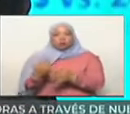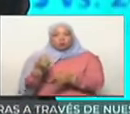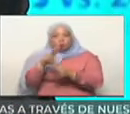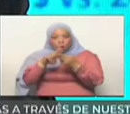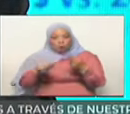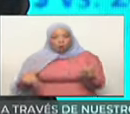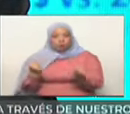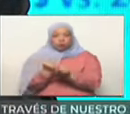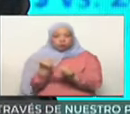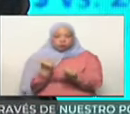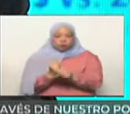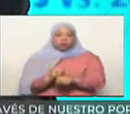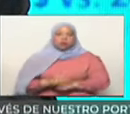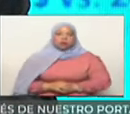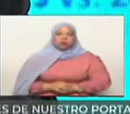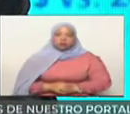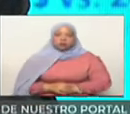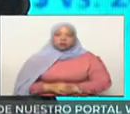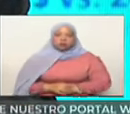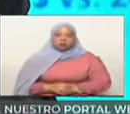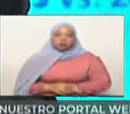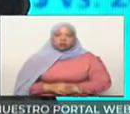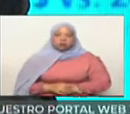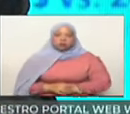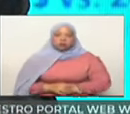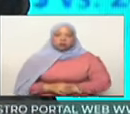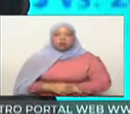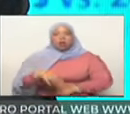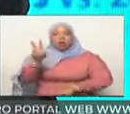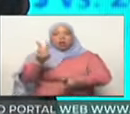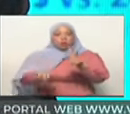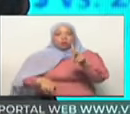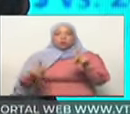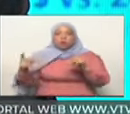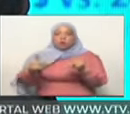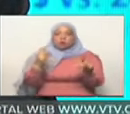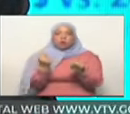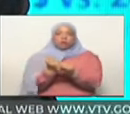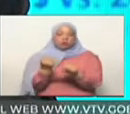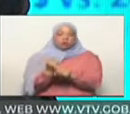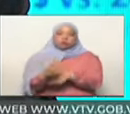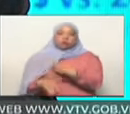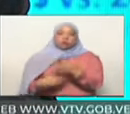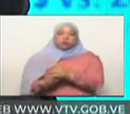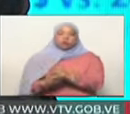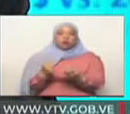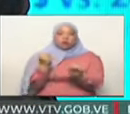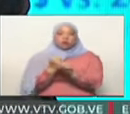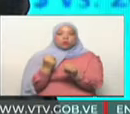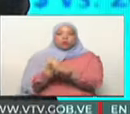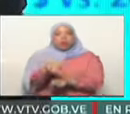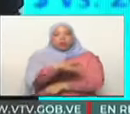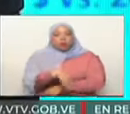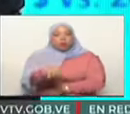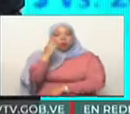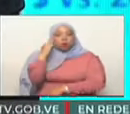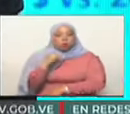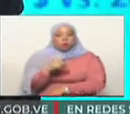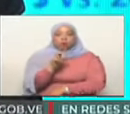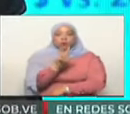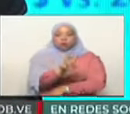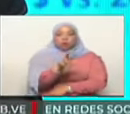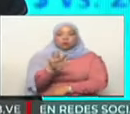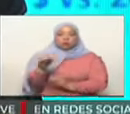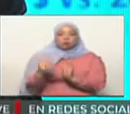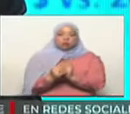compromiso. Yo estuve viendo la exposición de fotografías que se está inaugurando en la Plaza Bolívar de los